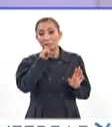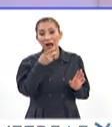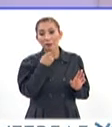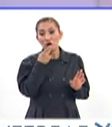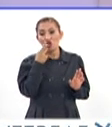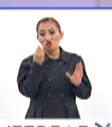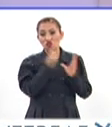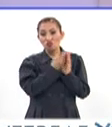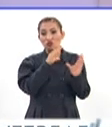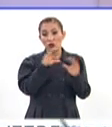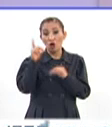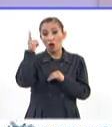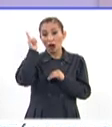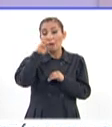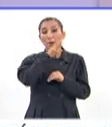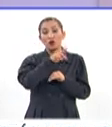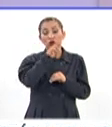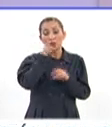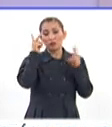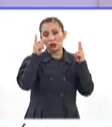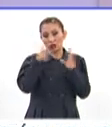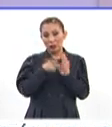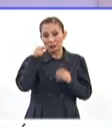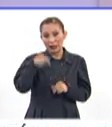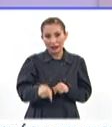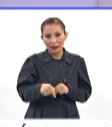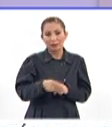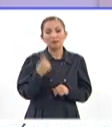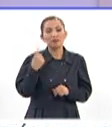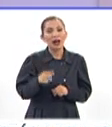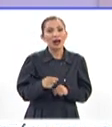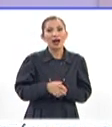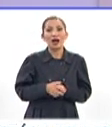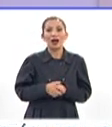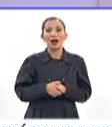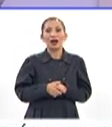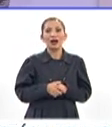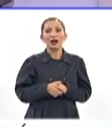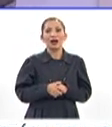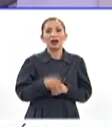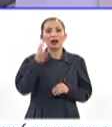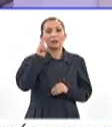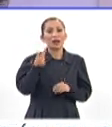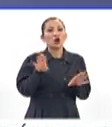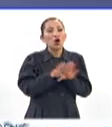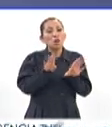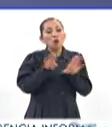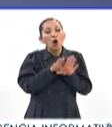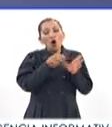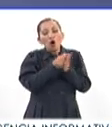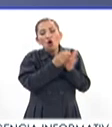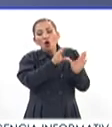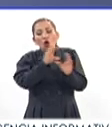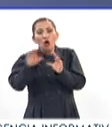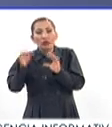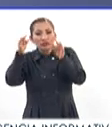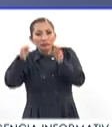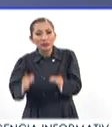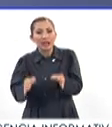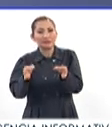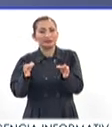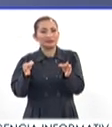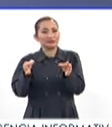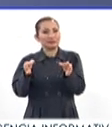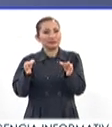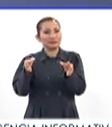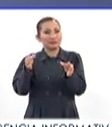la capacitación. Ojalá que sea pronto que nos vuelvas a acompañar en el estudio para poder pues ver, ¿no?, cómo es una capacitación adecuada,